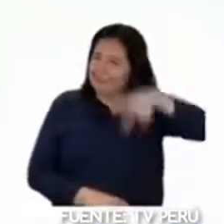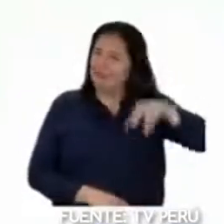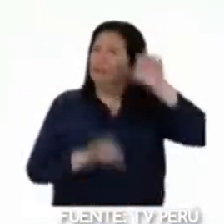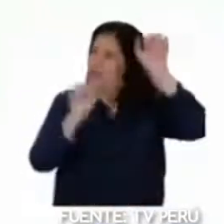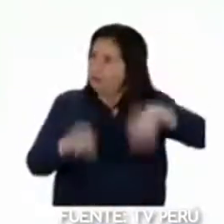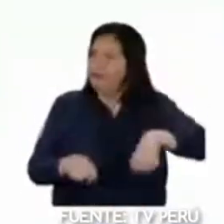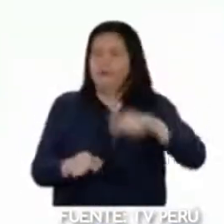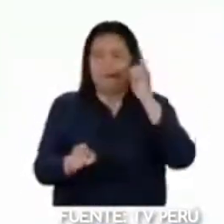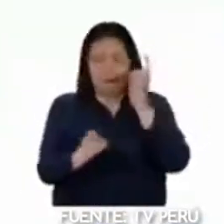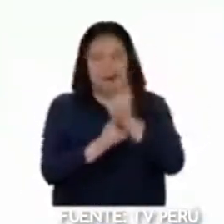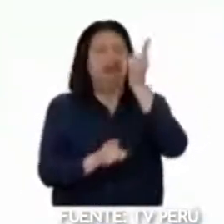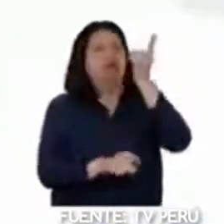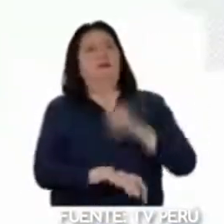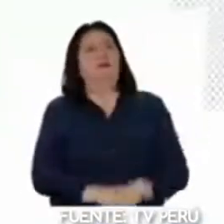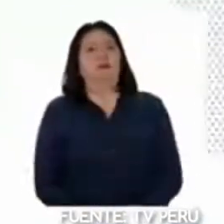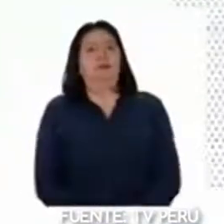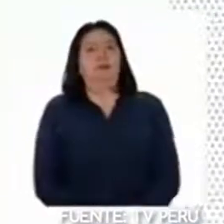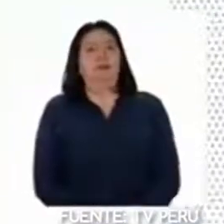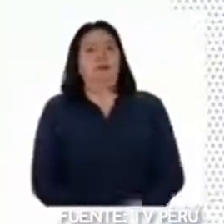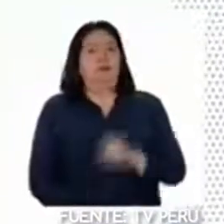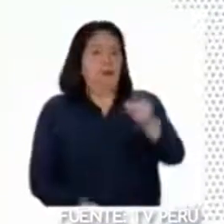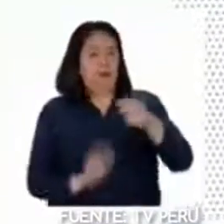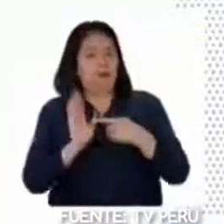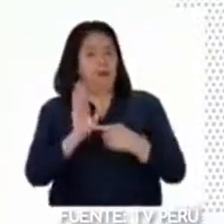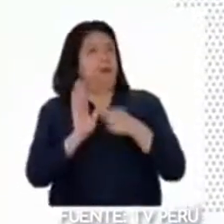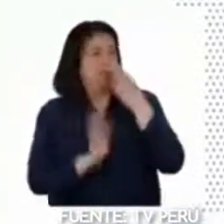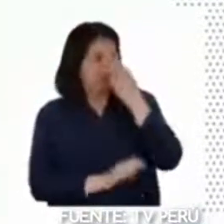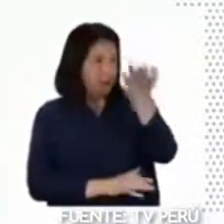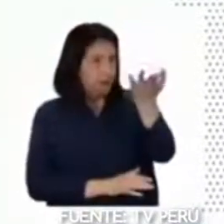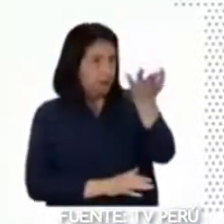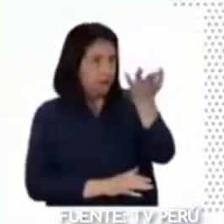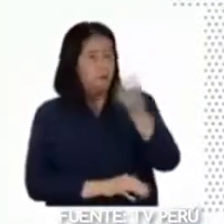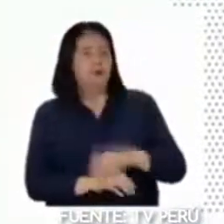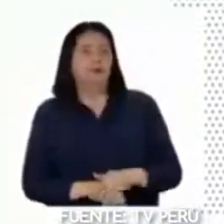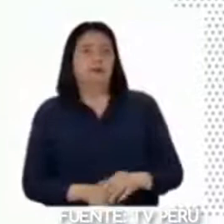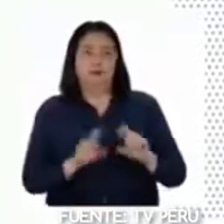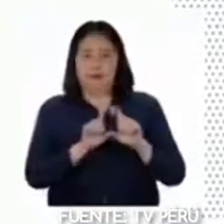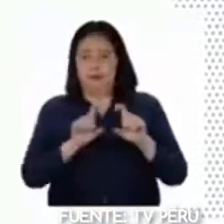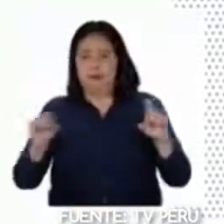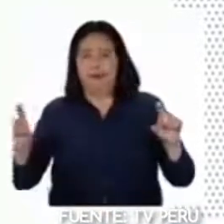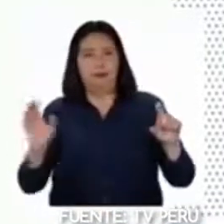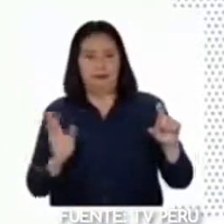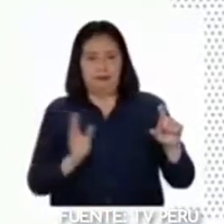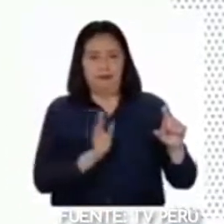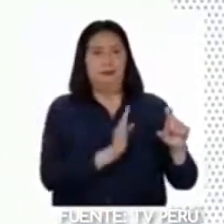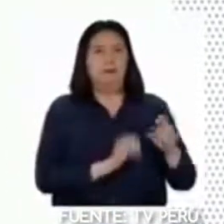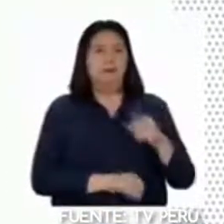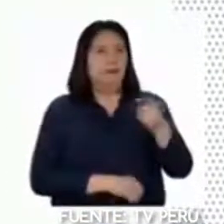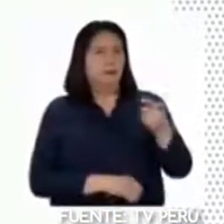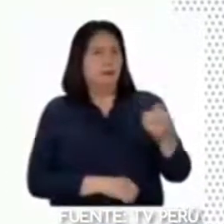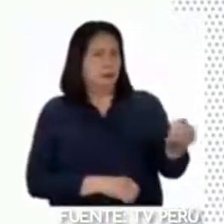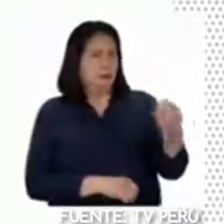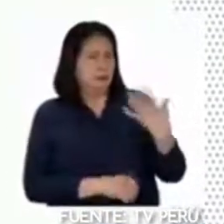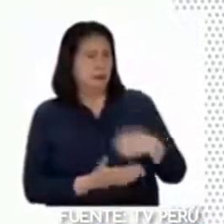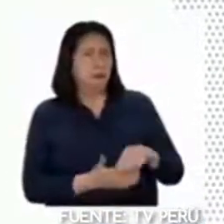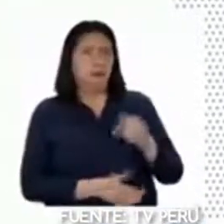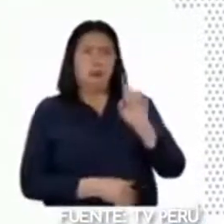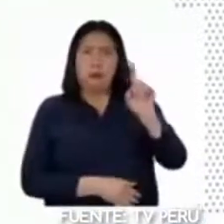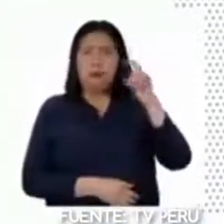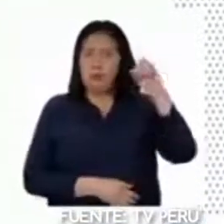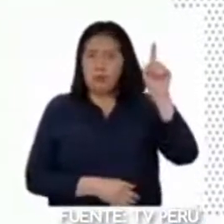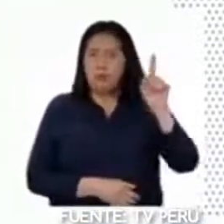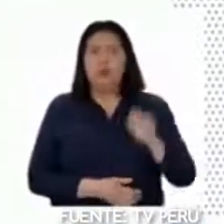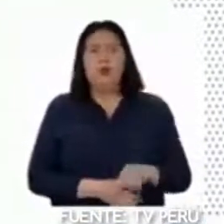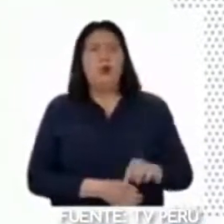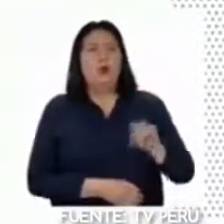razón, Patty. Muy bien. Y se representaría así en la tabla posicional. Cristiano nos dice que un millón